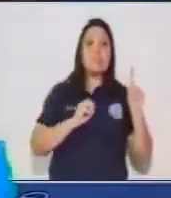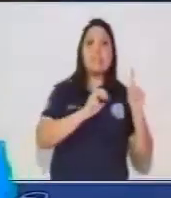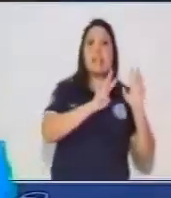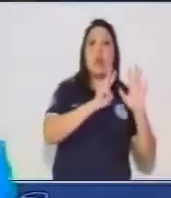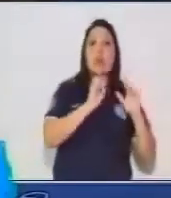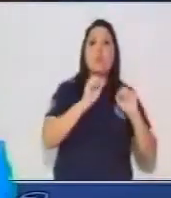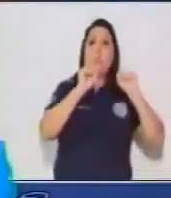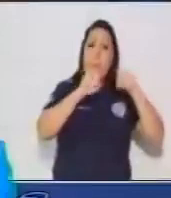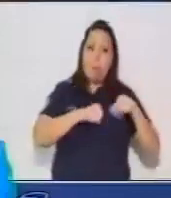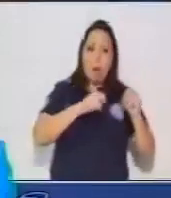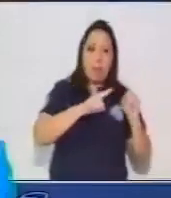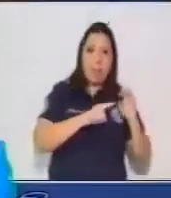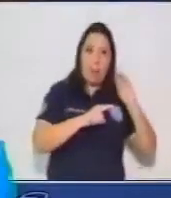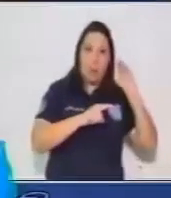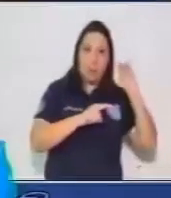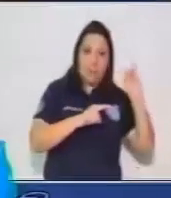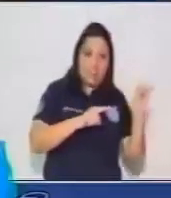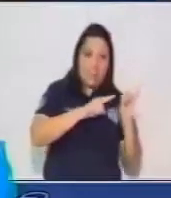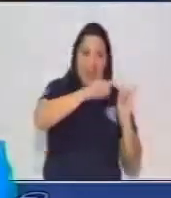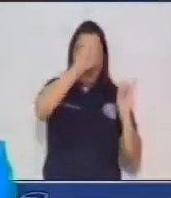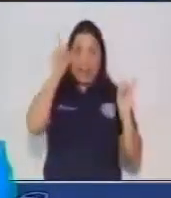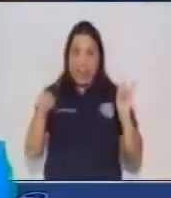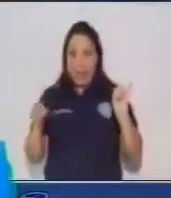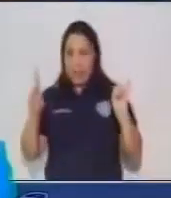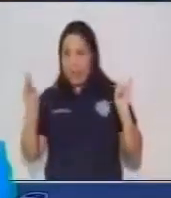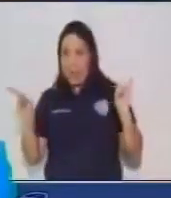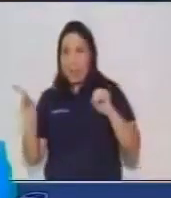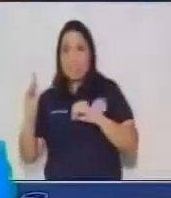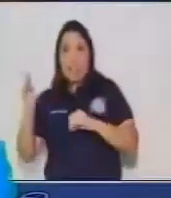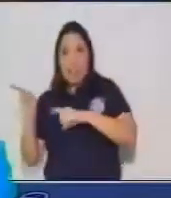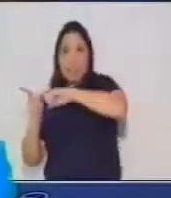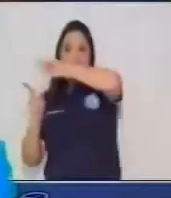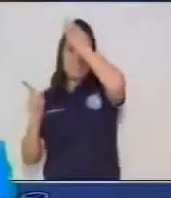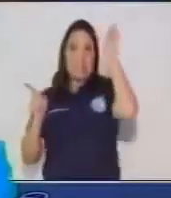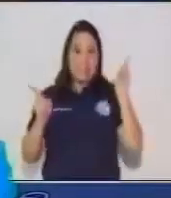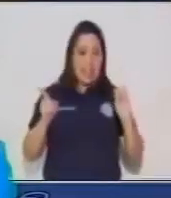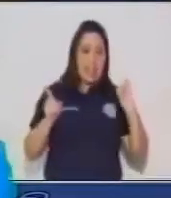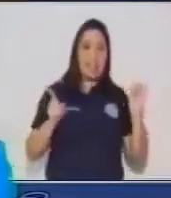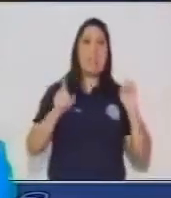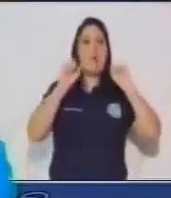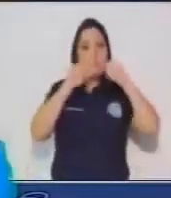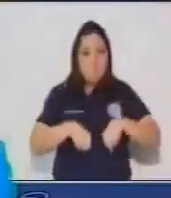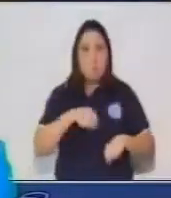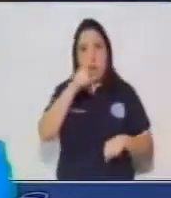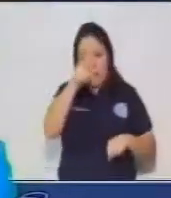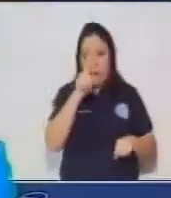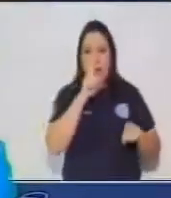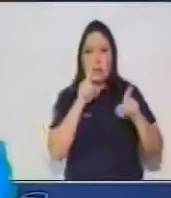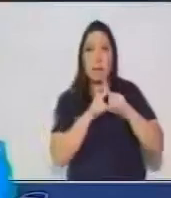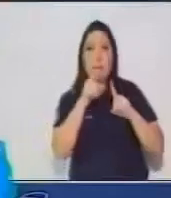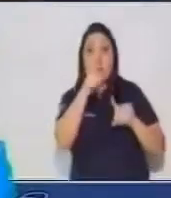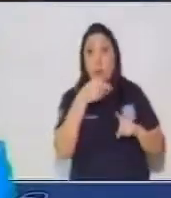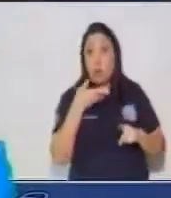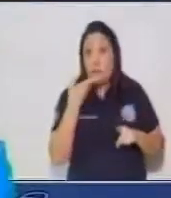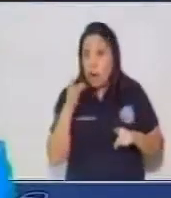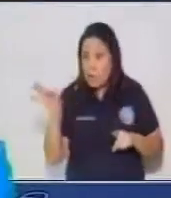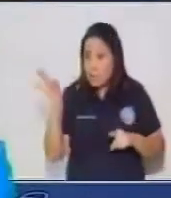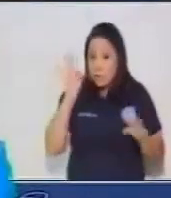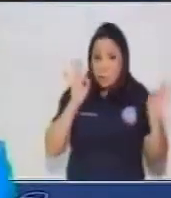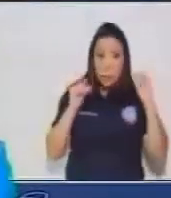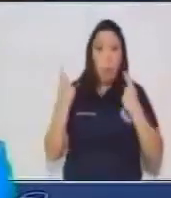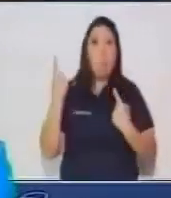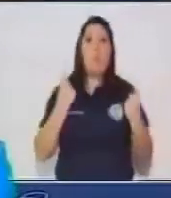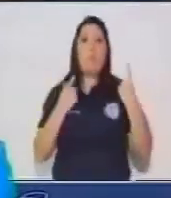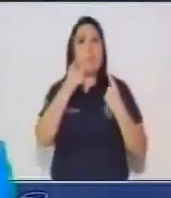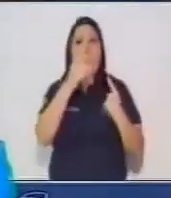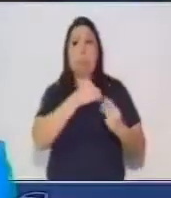puedo medir los ángulos en ambos sentidos y voy a utilizar el que me sea más fácil para